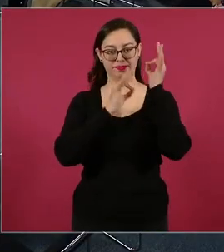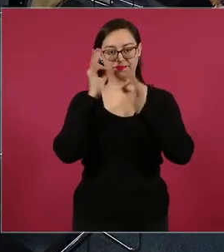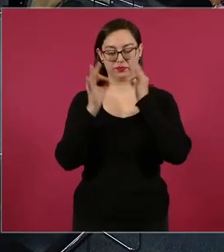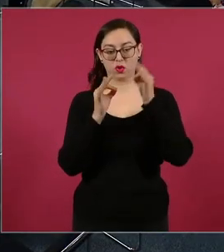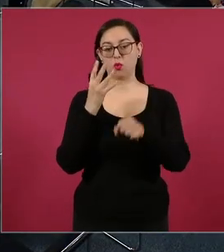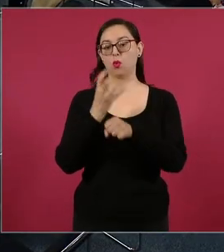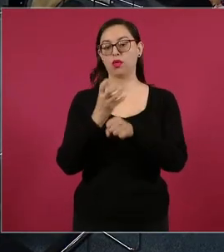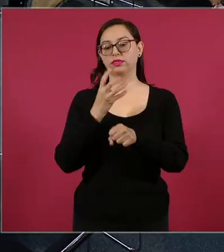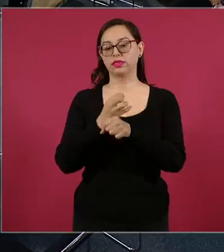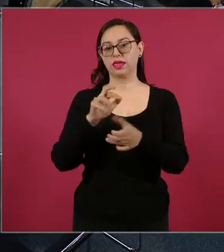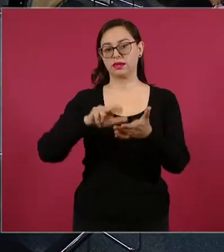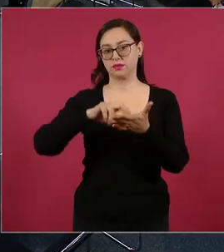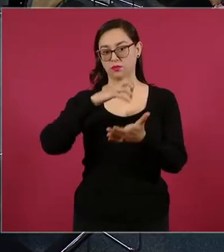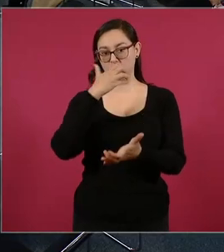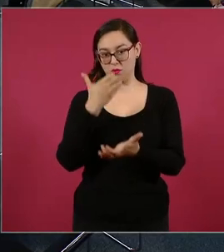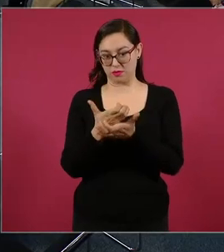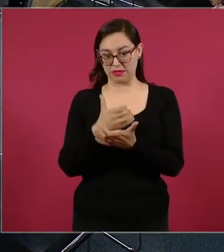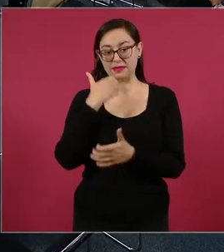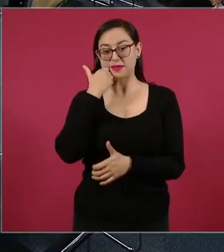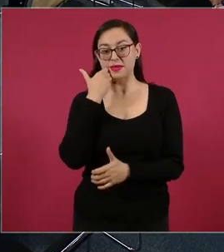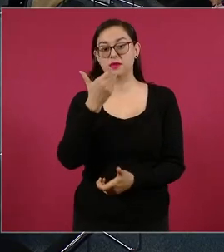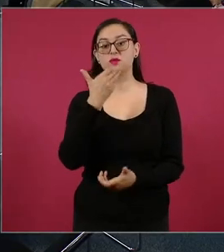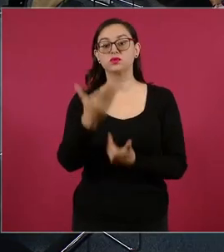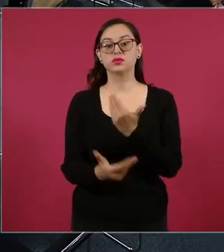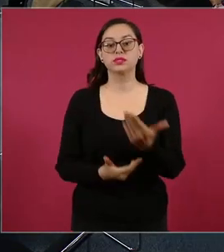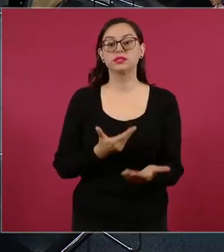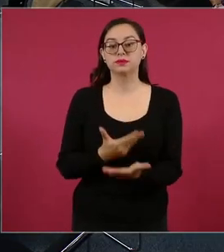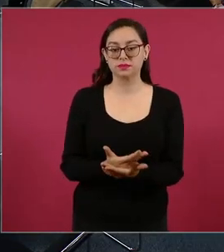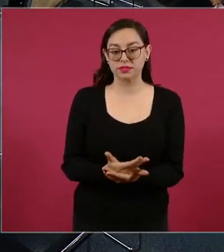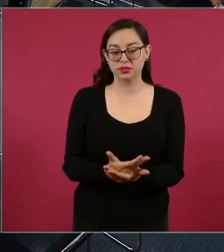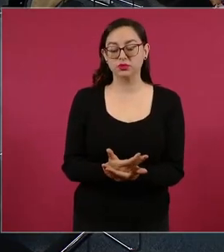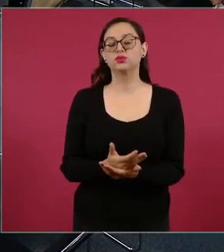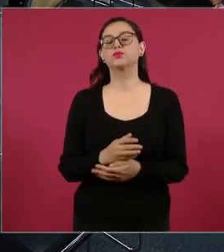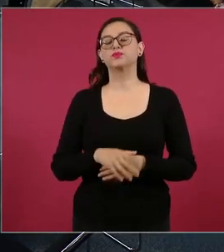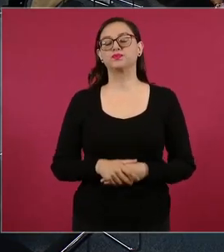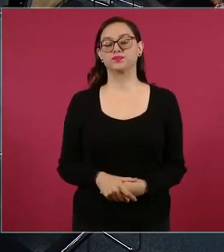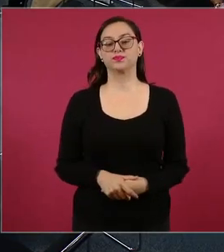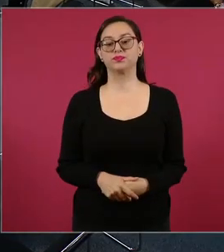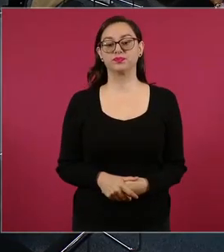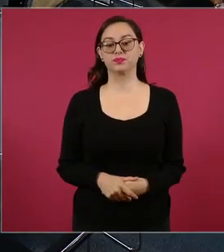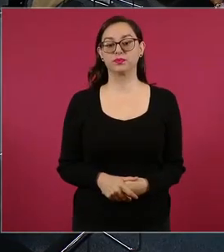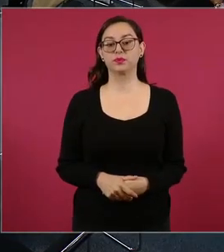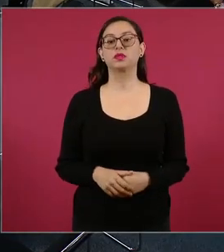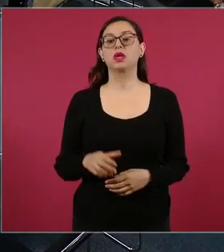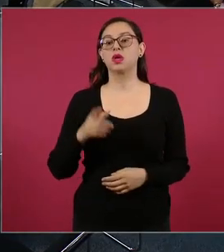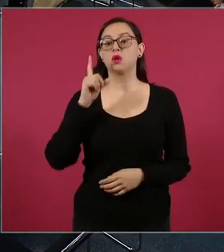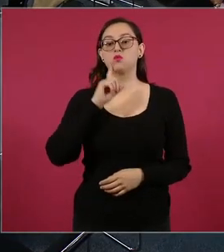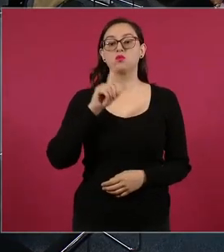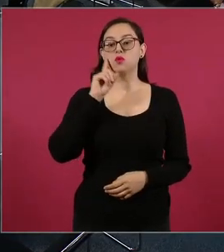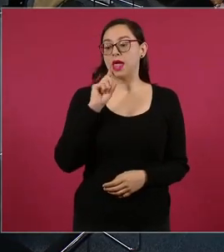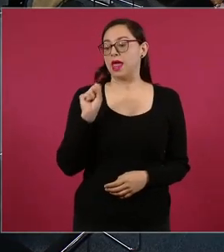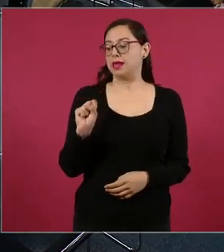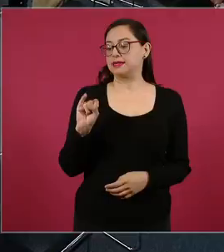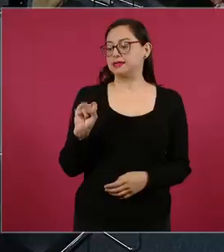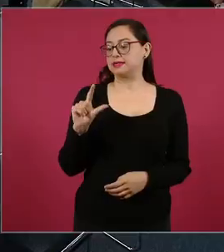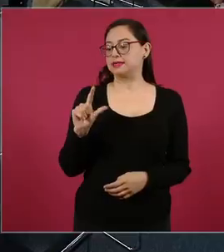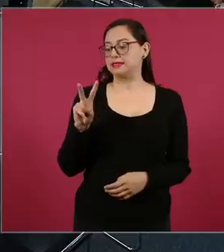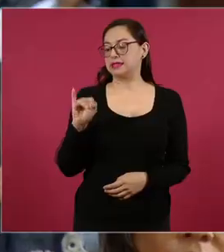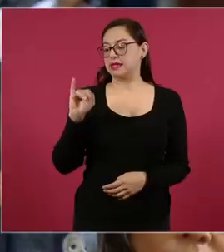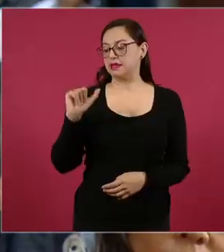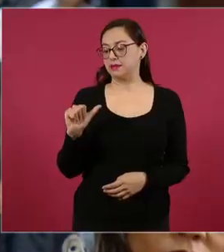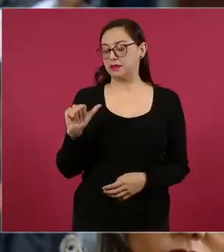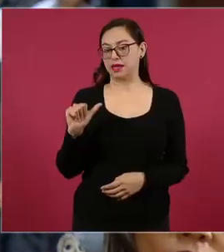servicio social. Se trata del producto del amor, del fruto del amor de Silvia Torres Bravo con